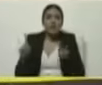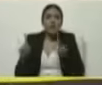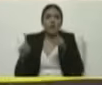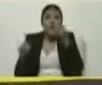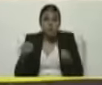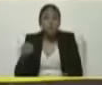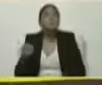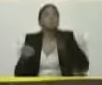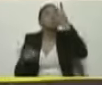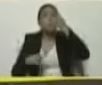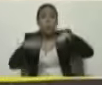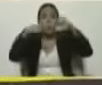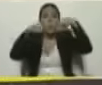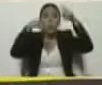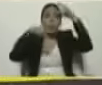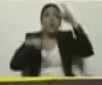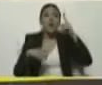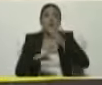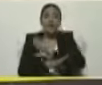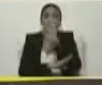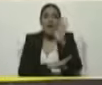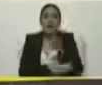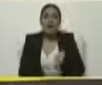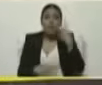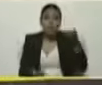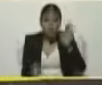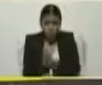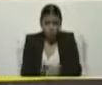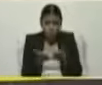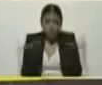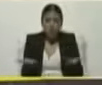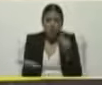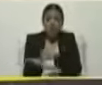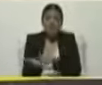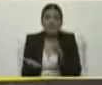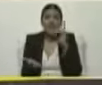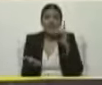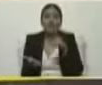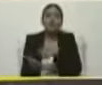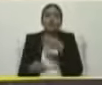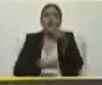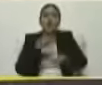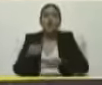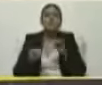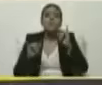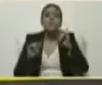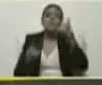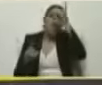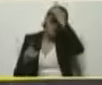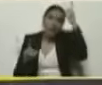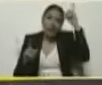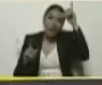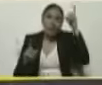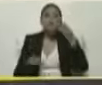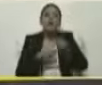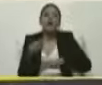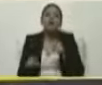el aire, el delito que cae, ese delito lo ha cometido Antonio Ledesma, decía él.